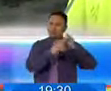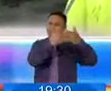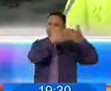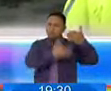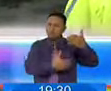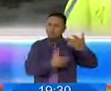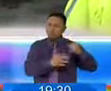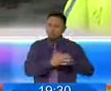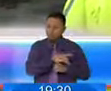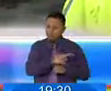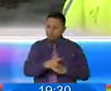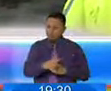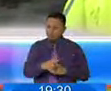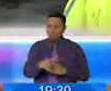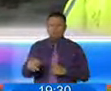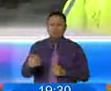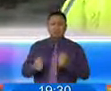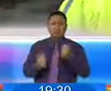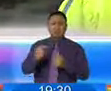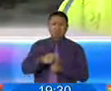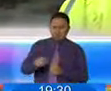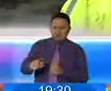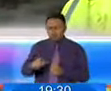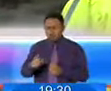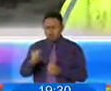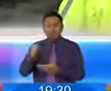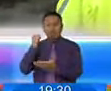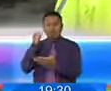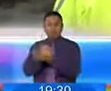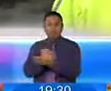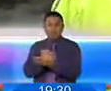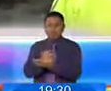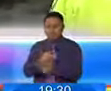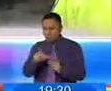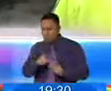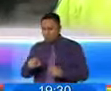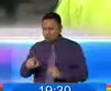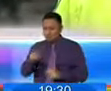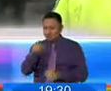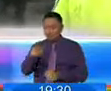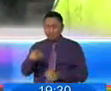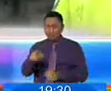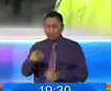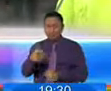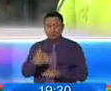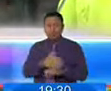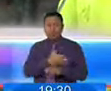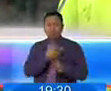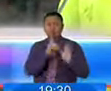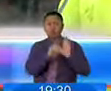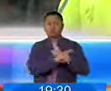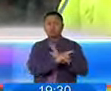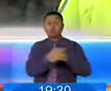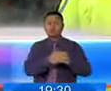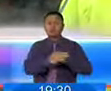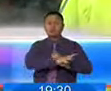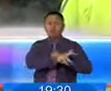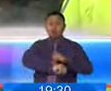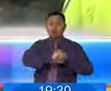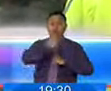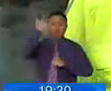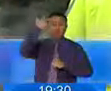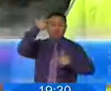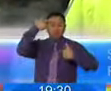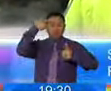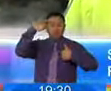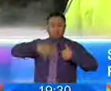Estábamos pendientes del tipo de vehículo y de la placa para poder interceptarle. Las denuncias fueron de robo y asalto a mano armada